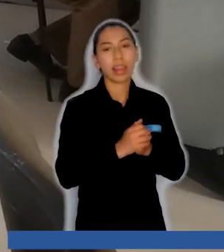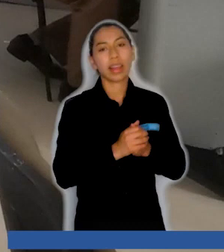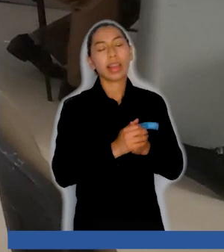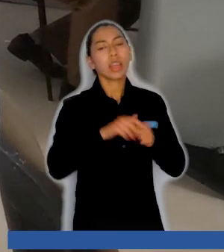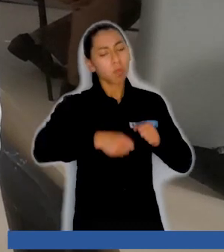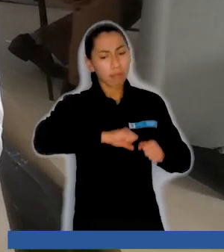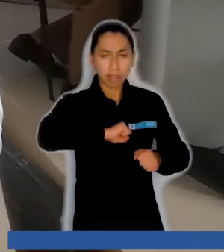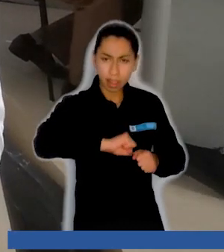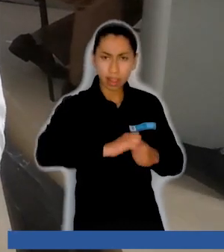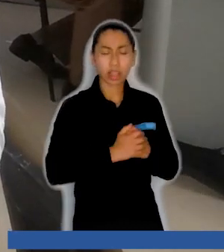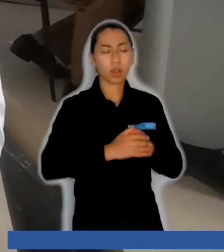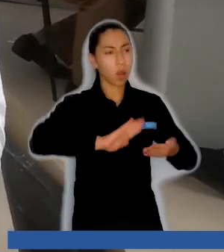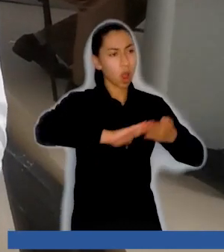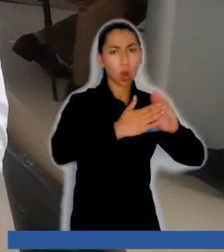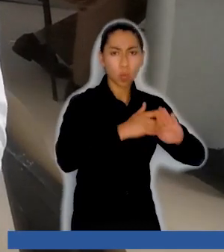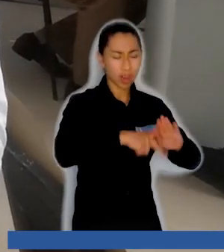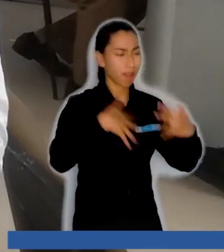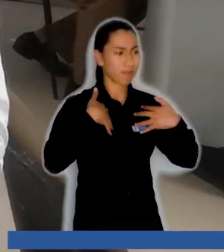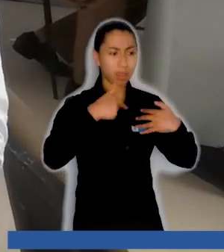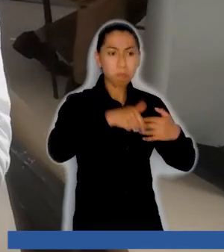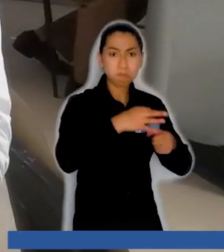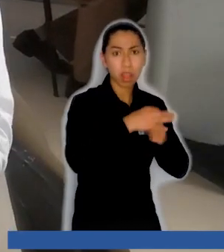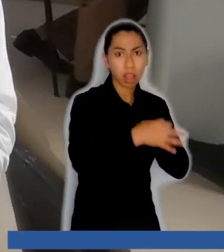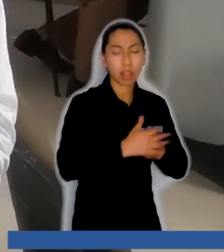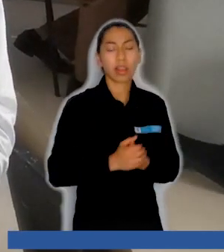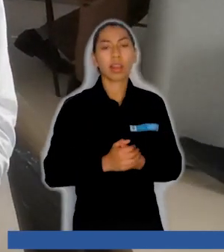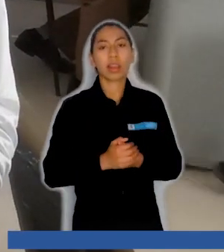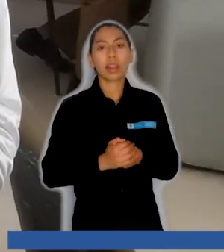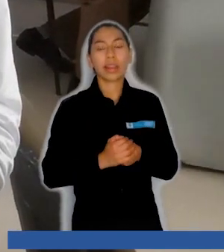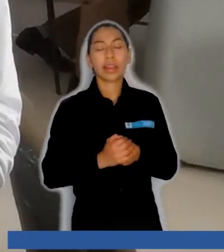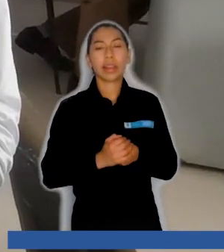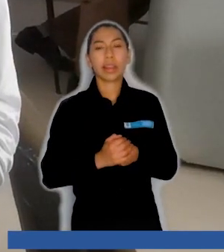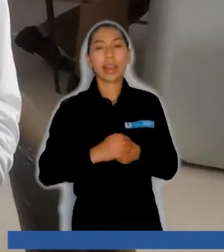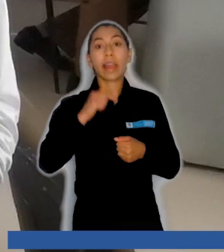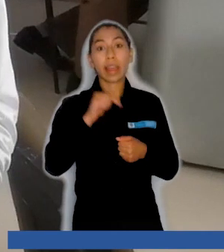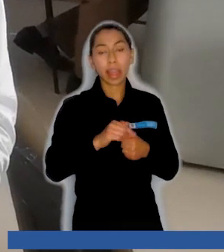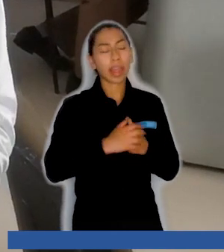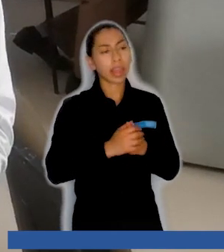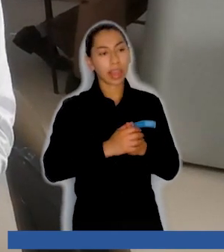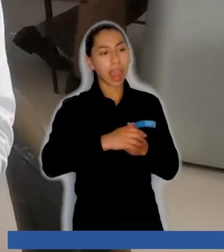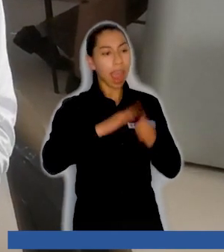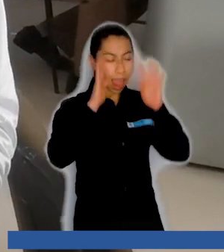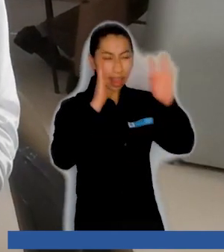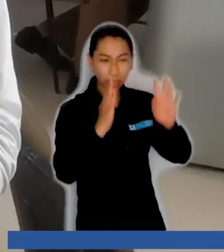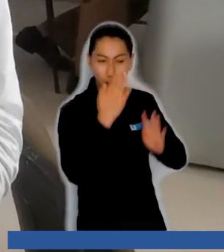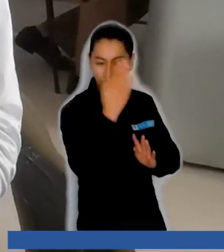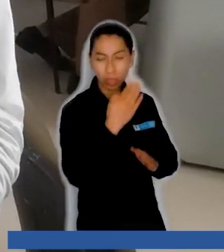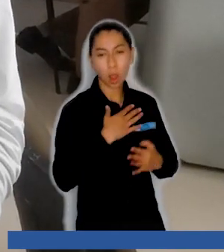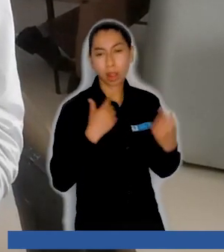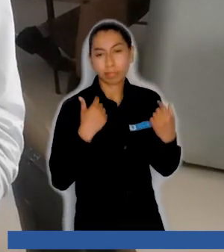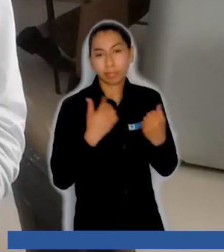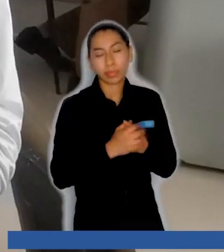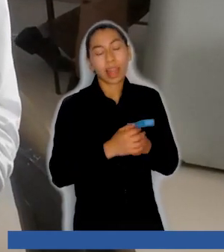la satisfacción de los derechos de nuestra población víctima con esa presencia de manera directa, de